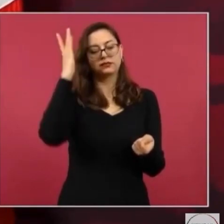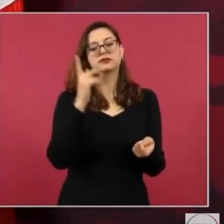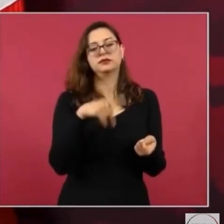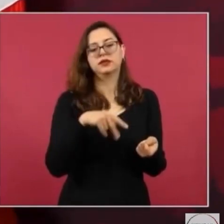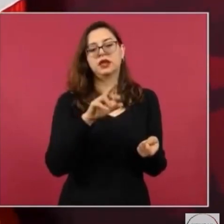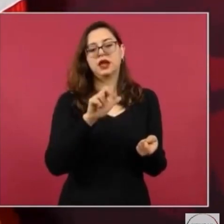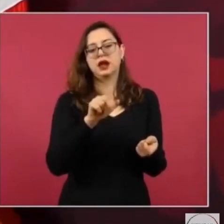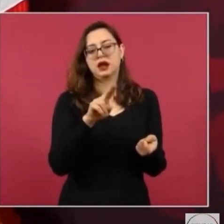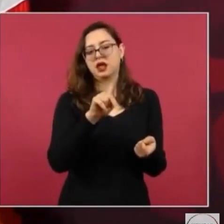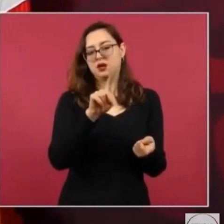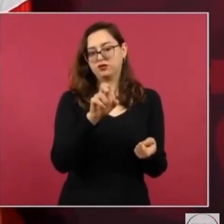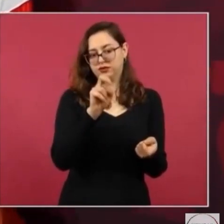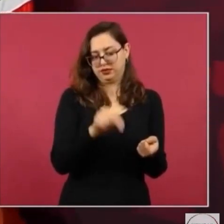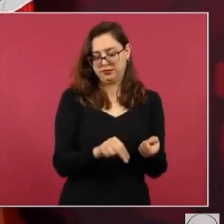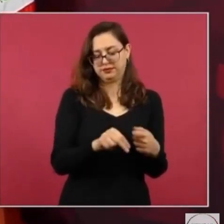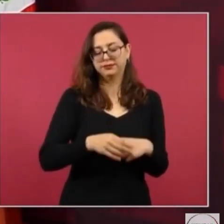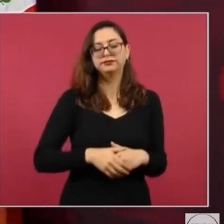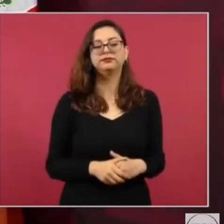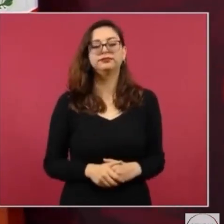Krause,